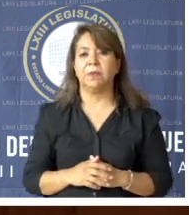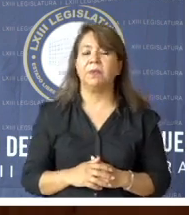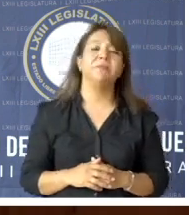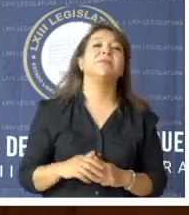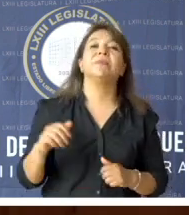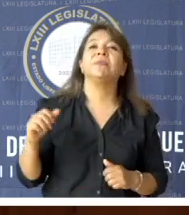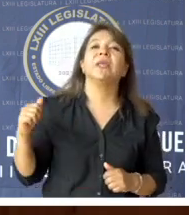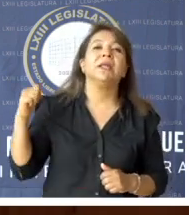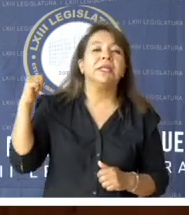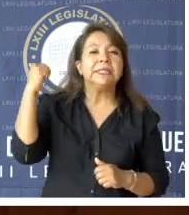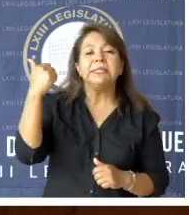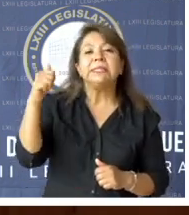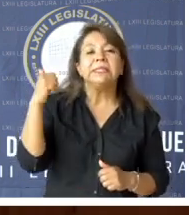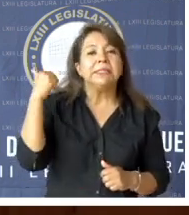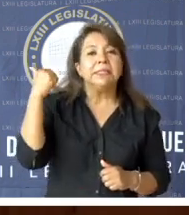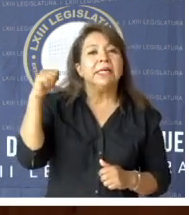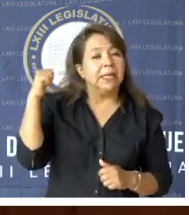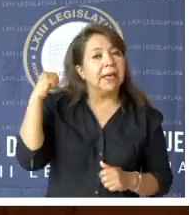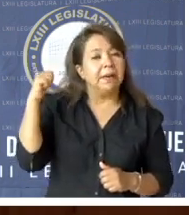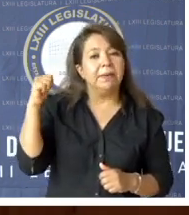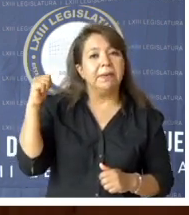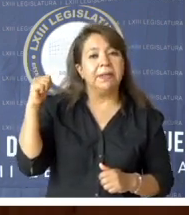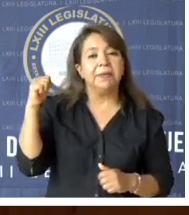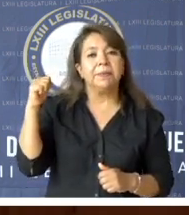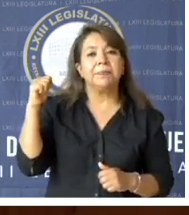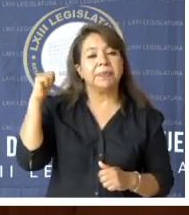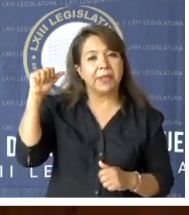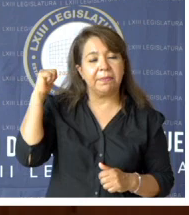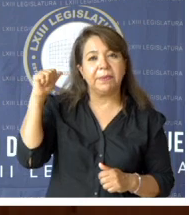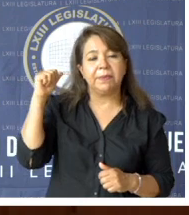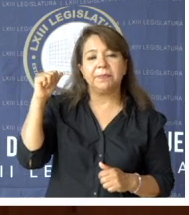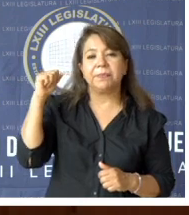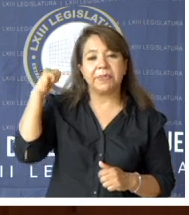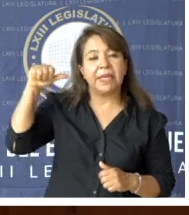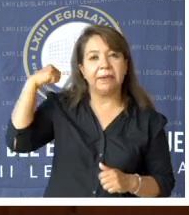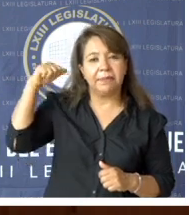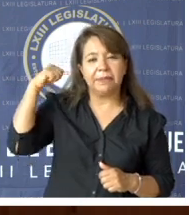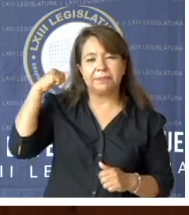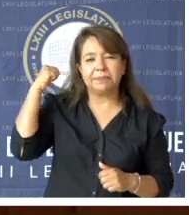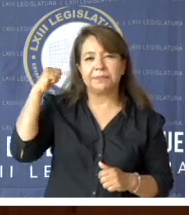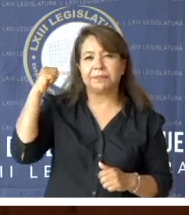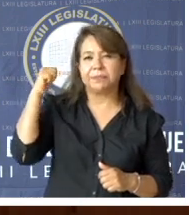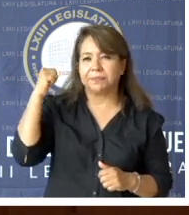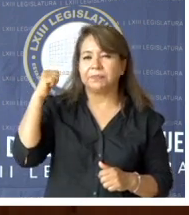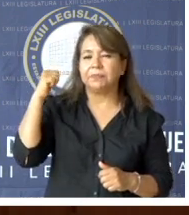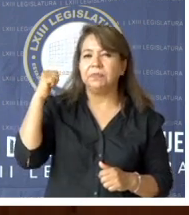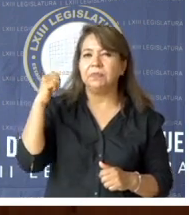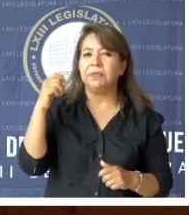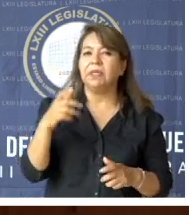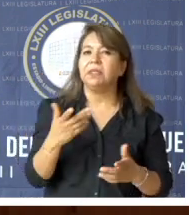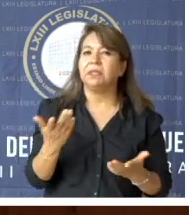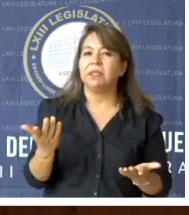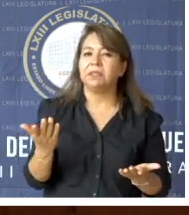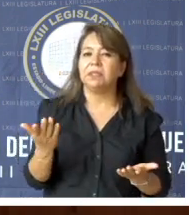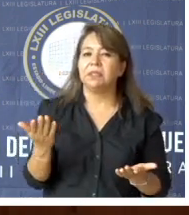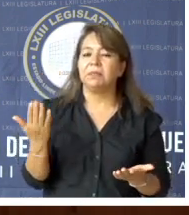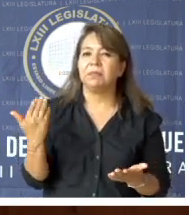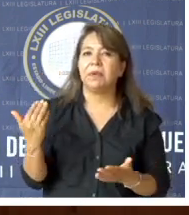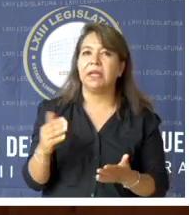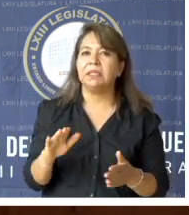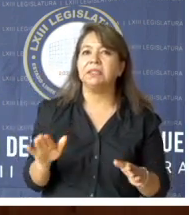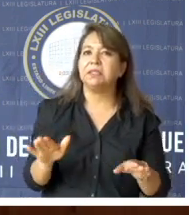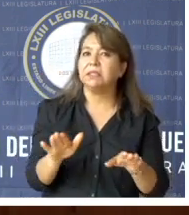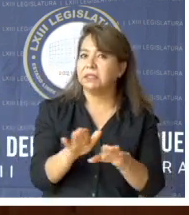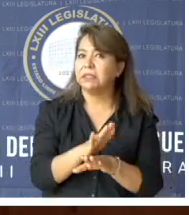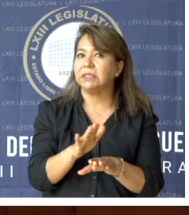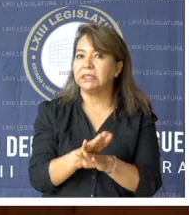del 2021 se publicó en el Diario Oficial de la Federación, y cito los artículos que expresaron mayor impacto en las reformas de la